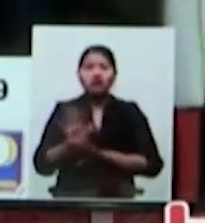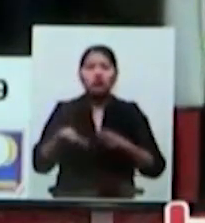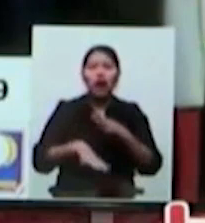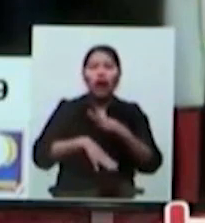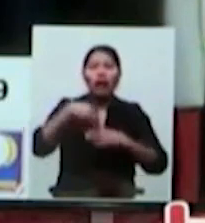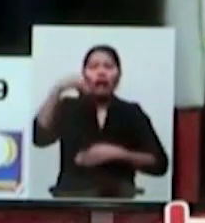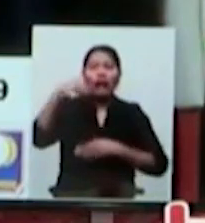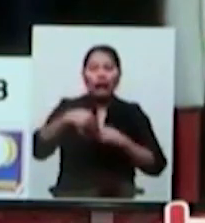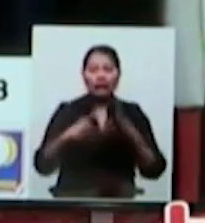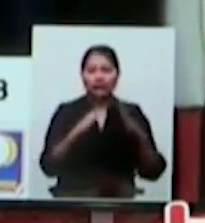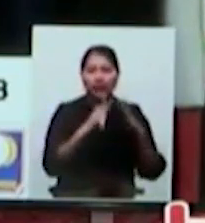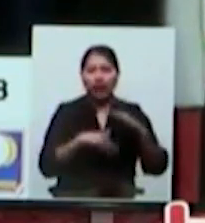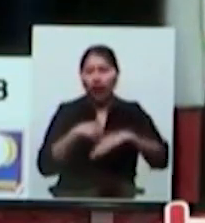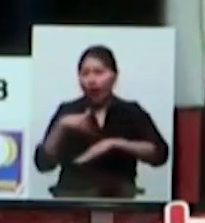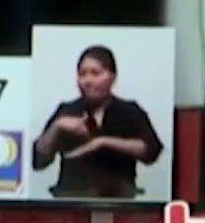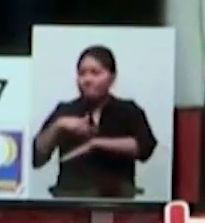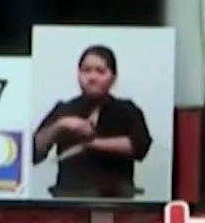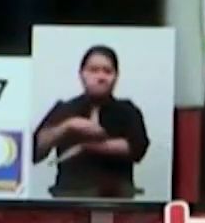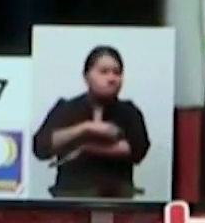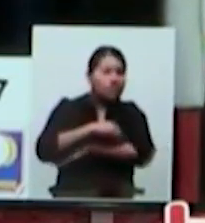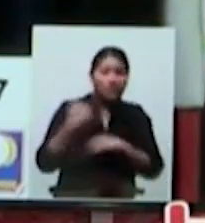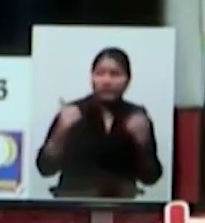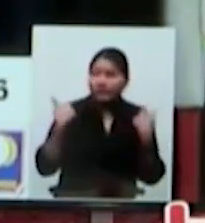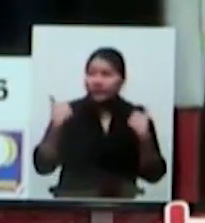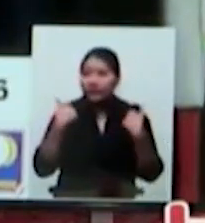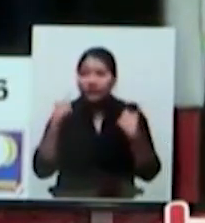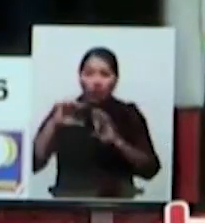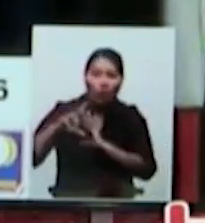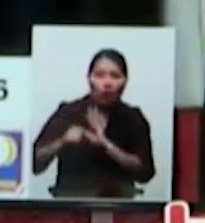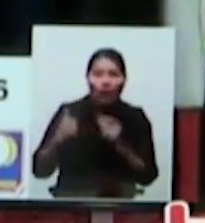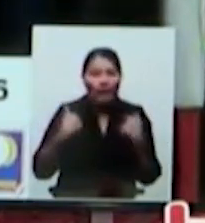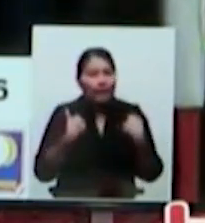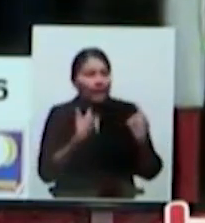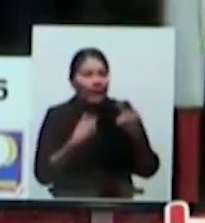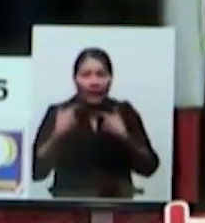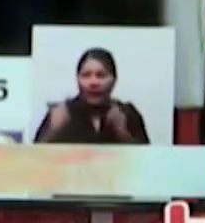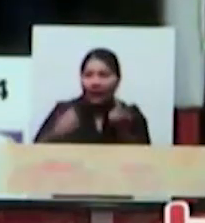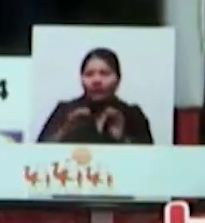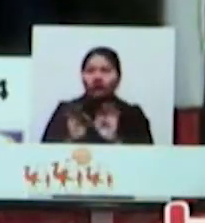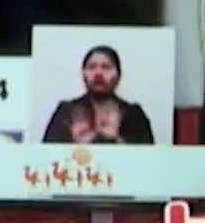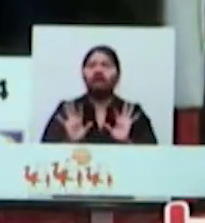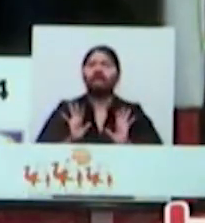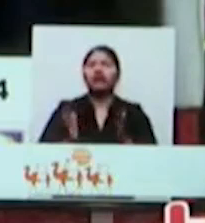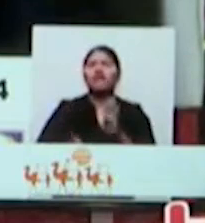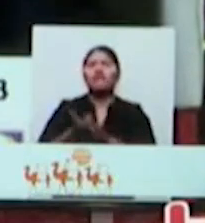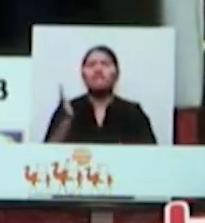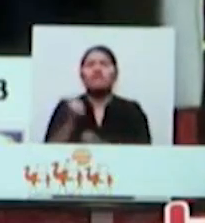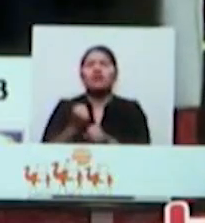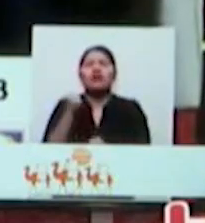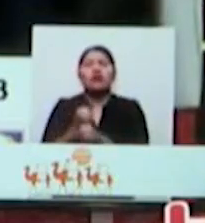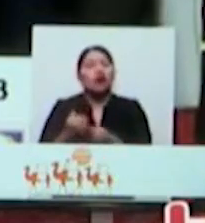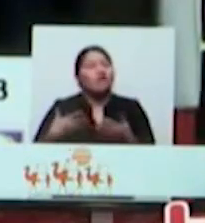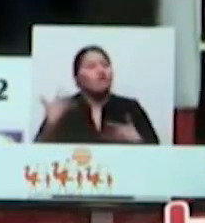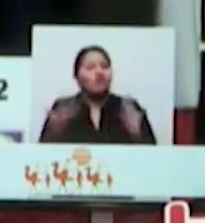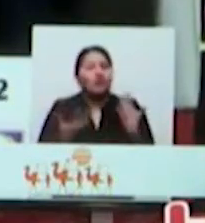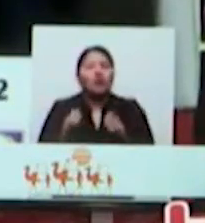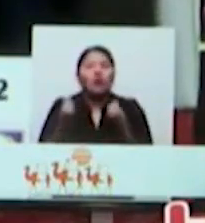procesos judiciales que tiene en curso. Si Urresti pensaba que el tema de su caso judicial no iba a salir en el